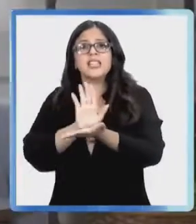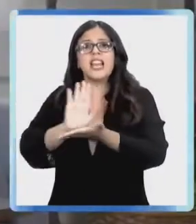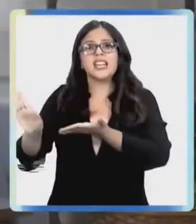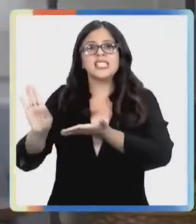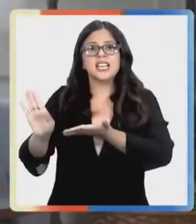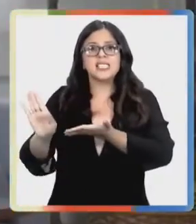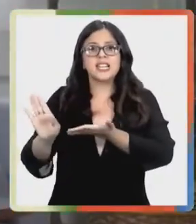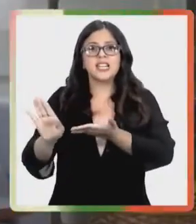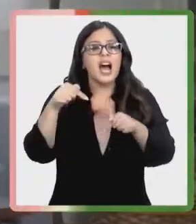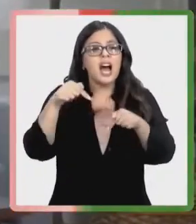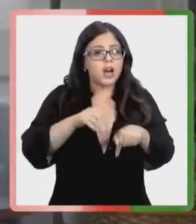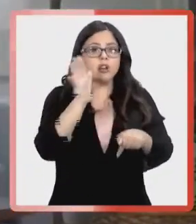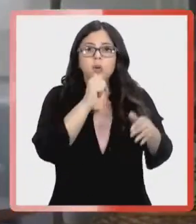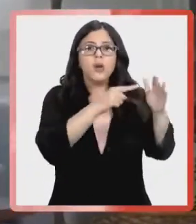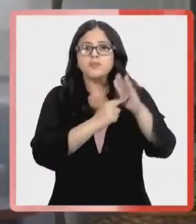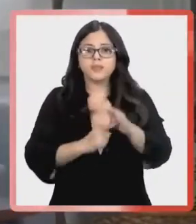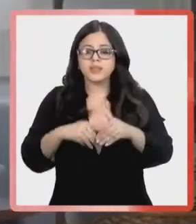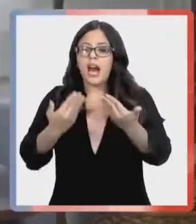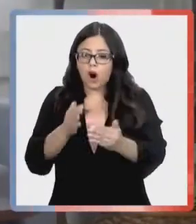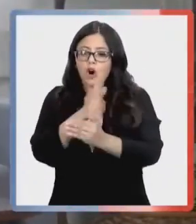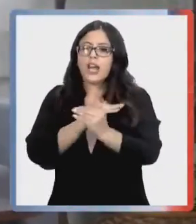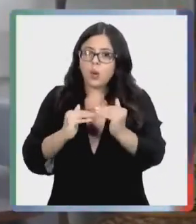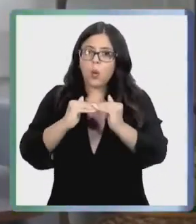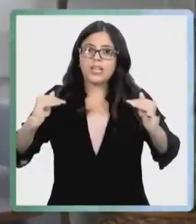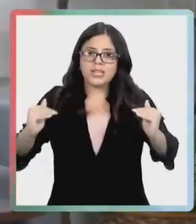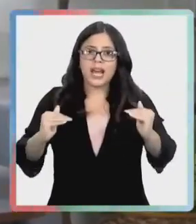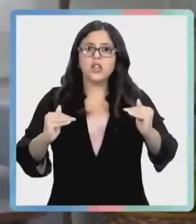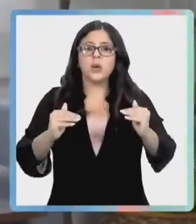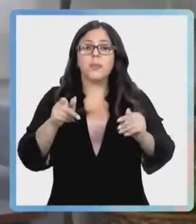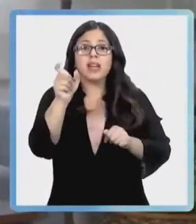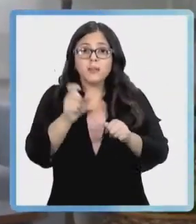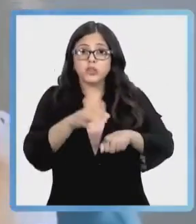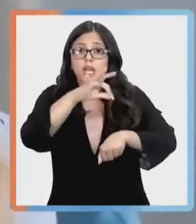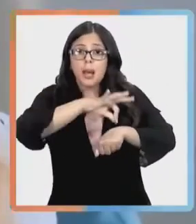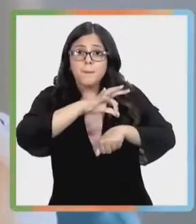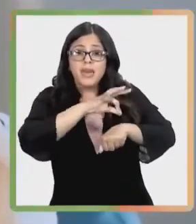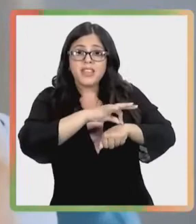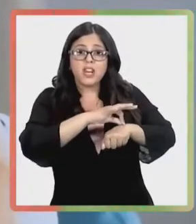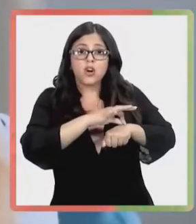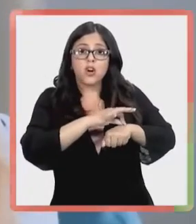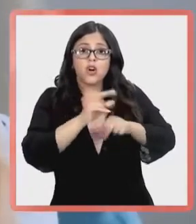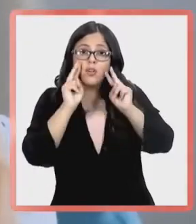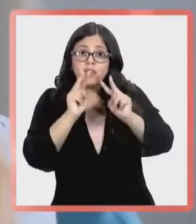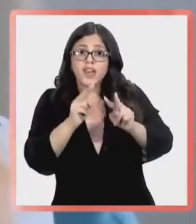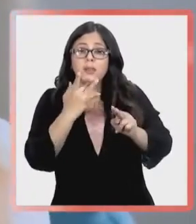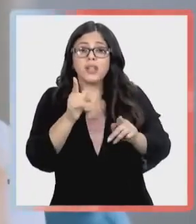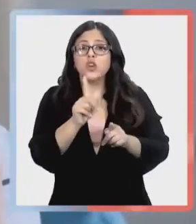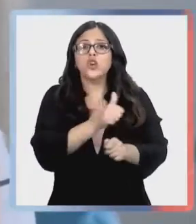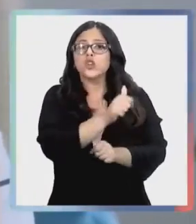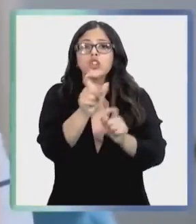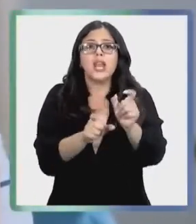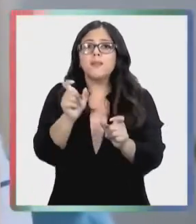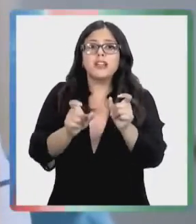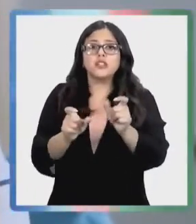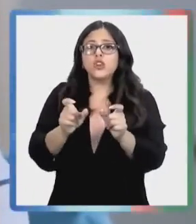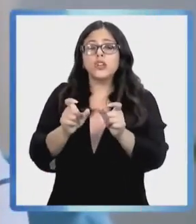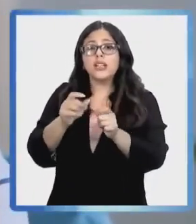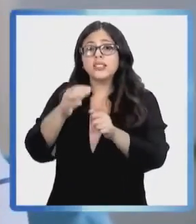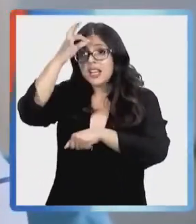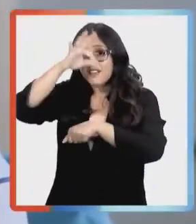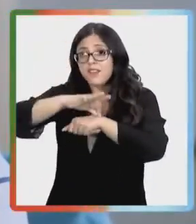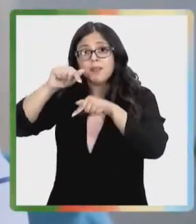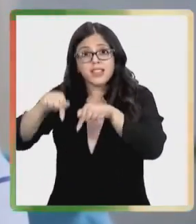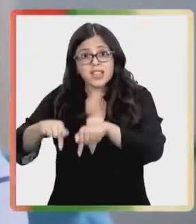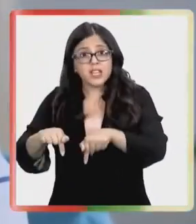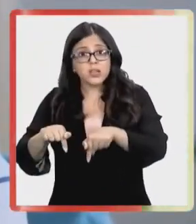haber, sin discriminación, un trato igualitario para que en el mérito de la enfermedad, porque no toda la gente que tiene fibromialgia tiene por qué tener licencia, es